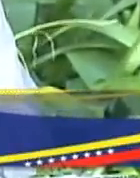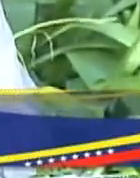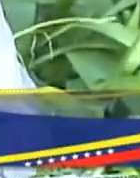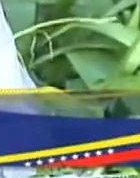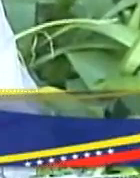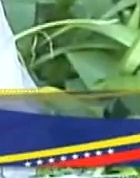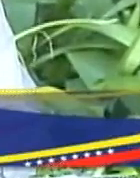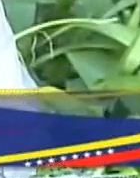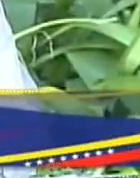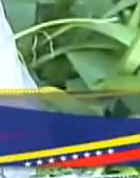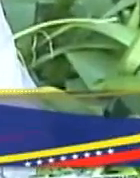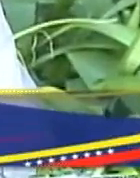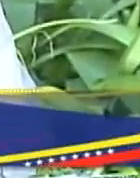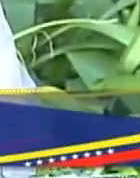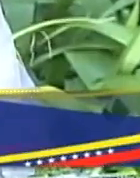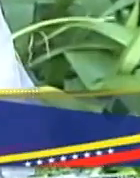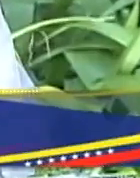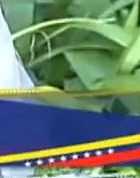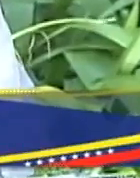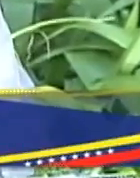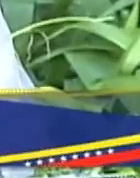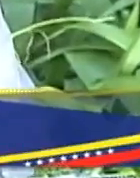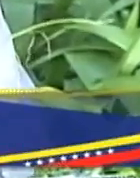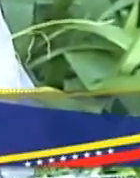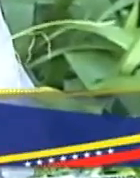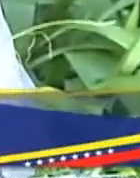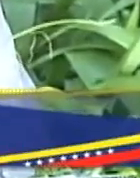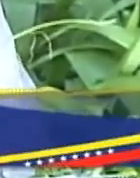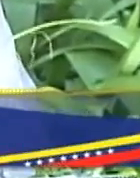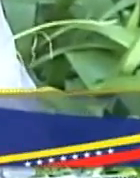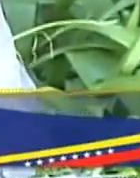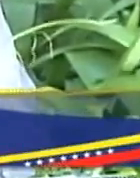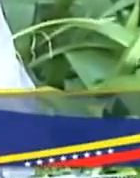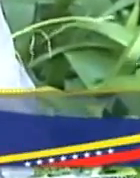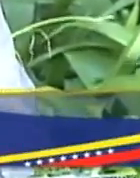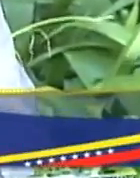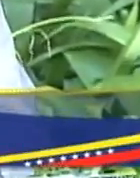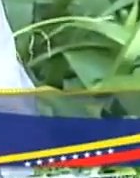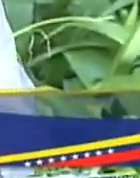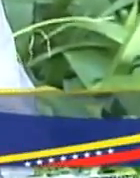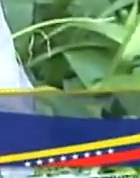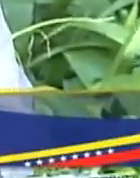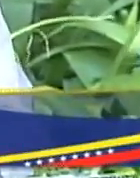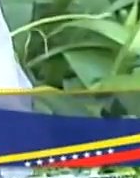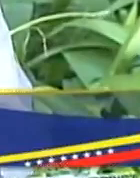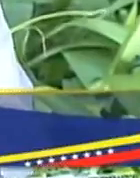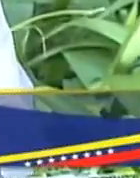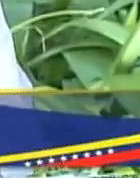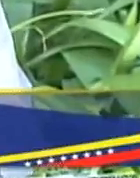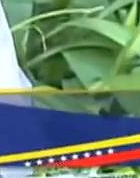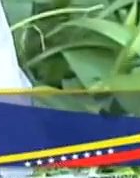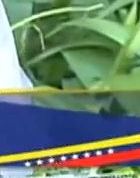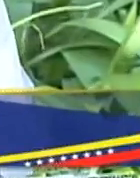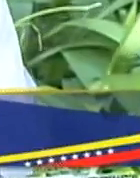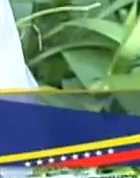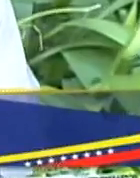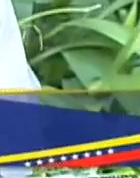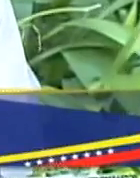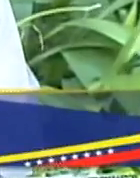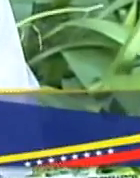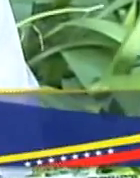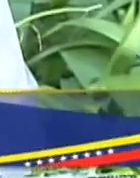naturaleza, con esta belleza de la arquitectura de Carlos Raúl Villanueva, restaurada y